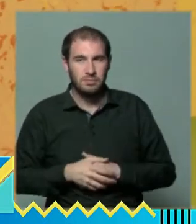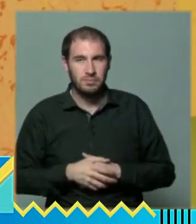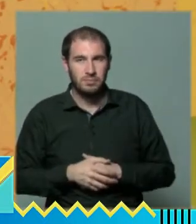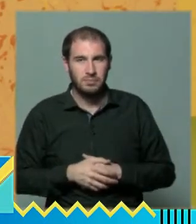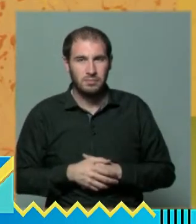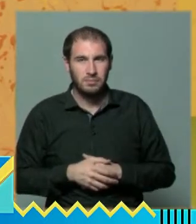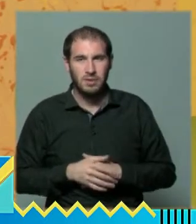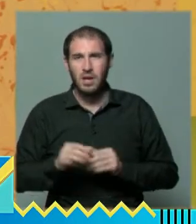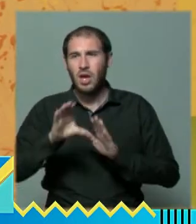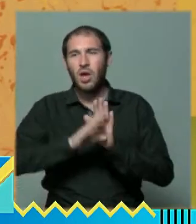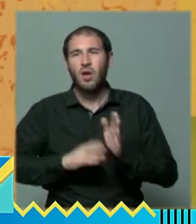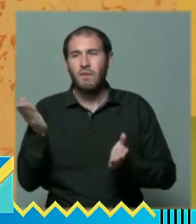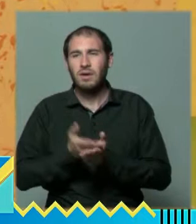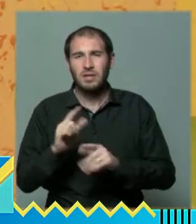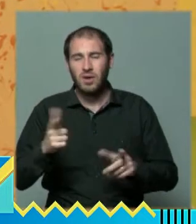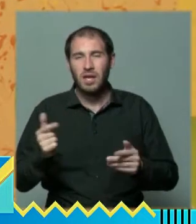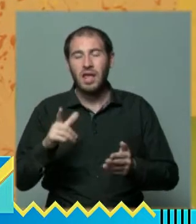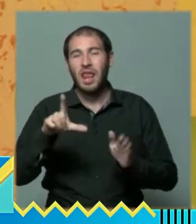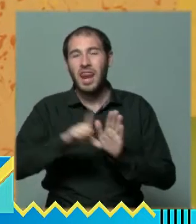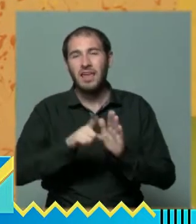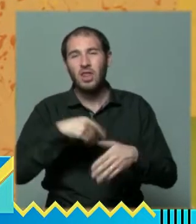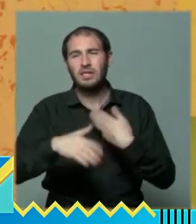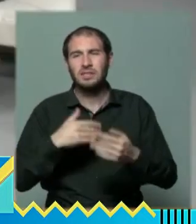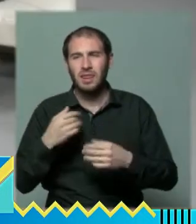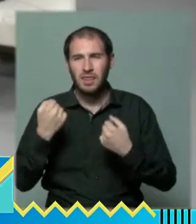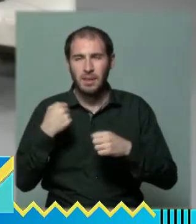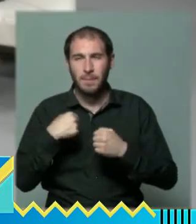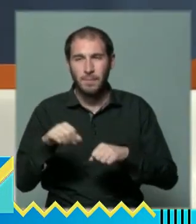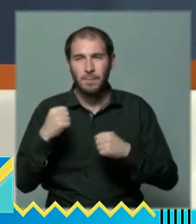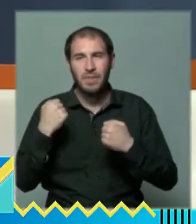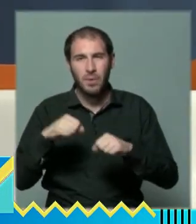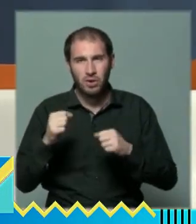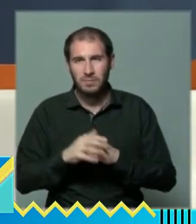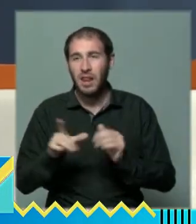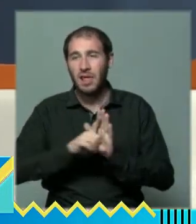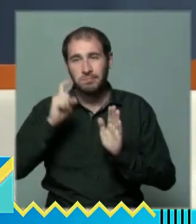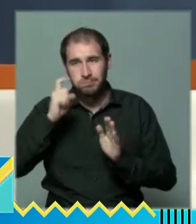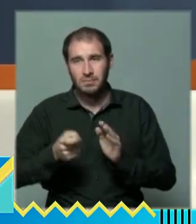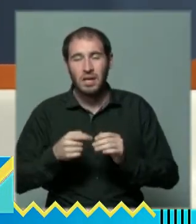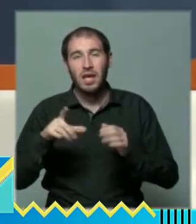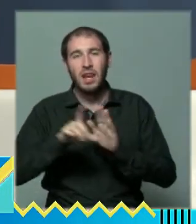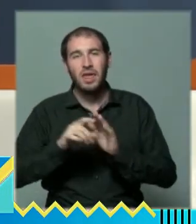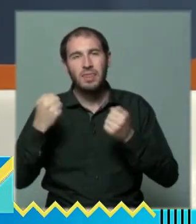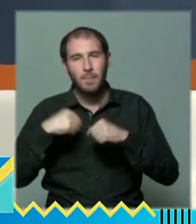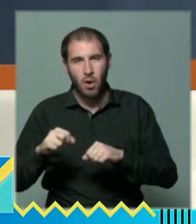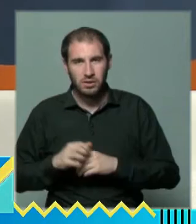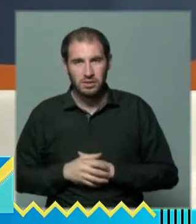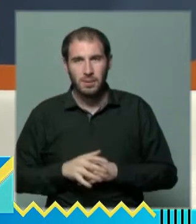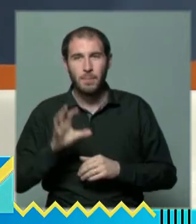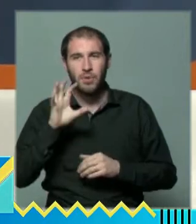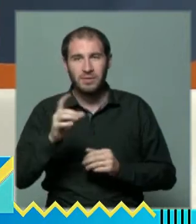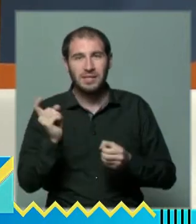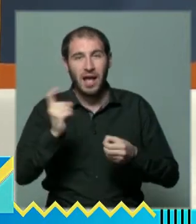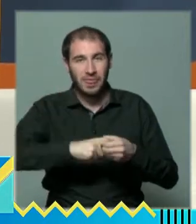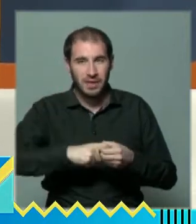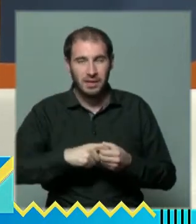eso no falta. está codificado en el Código de Falta, está en la Ley de Violencia del Deporte. No, en el Código de un Falta delito, también. pero es un delito por la Ley de Violencia del Deporte que la provincia adhirió